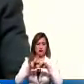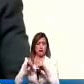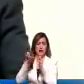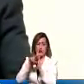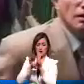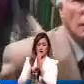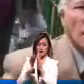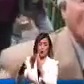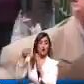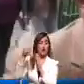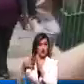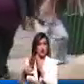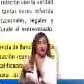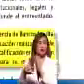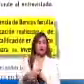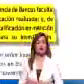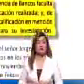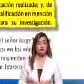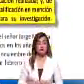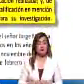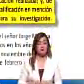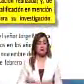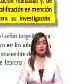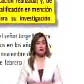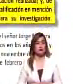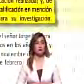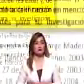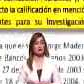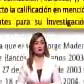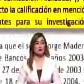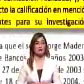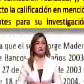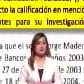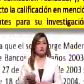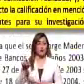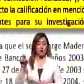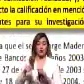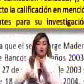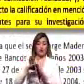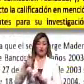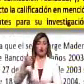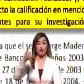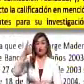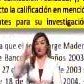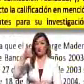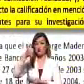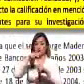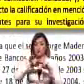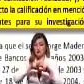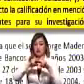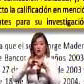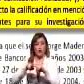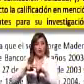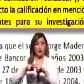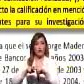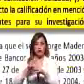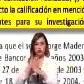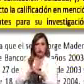de los requisitos para ejercer el puesto, aunque sin perjuicio de lo anterior, faculta a su máxima autoridad verificar